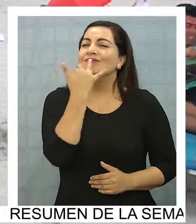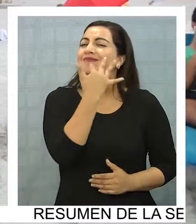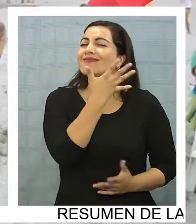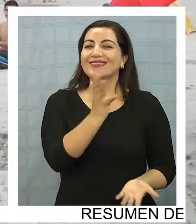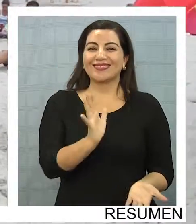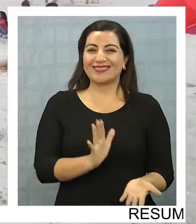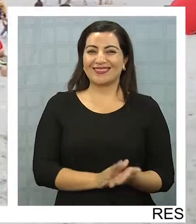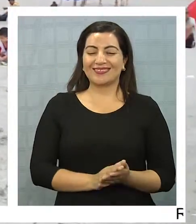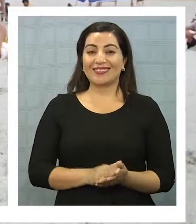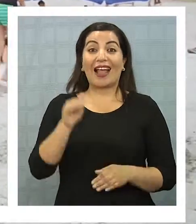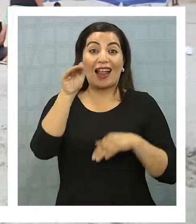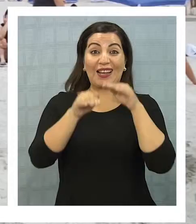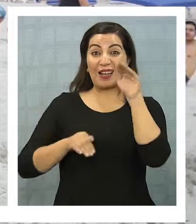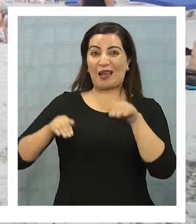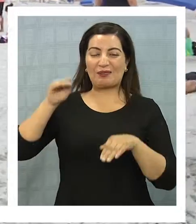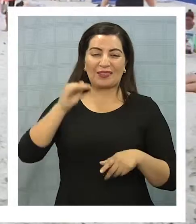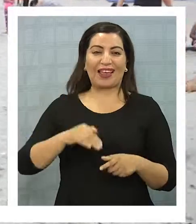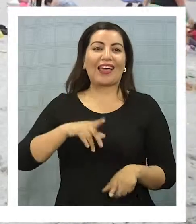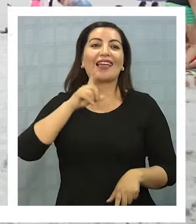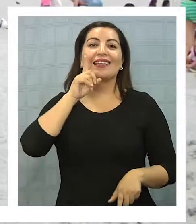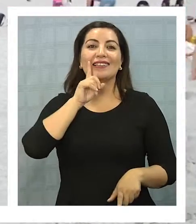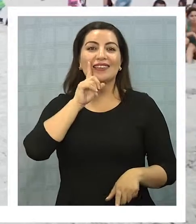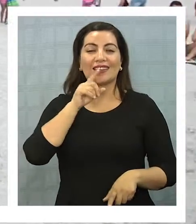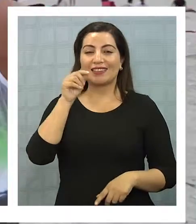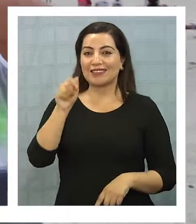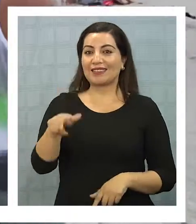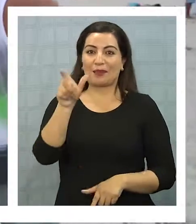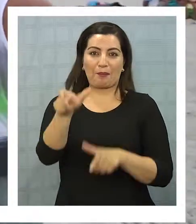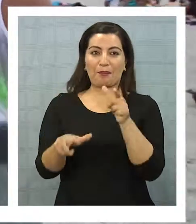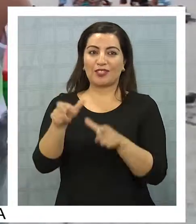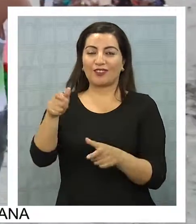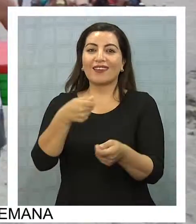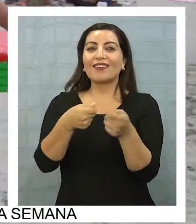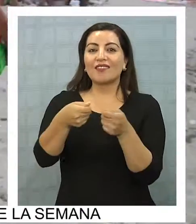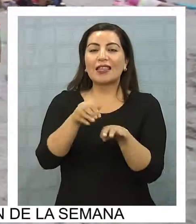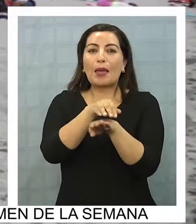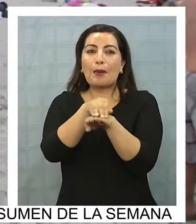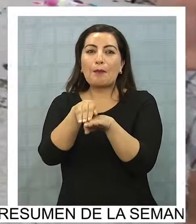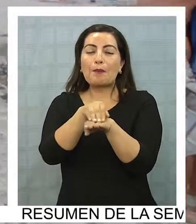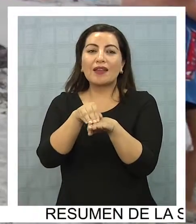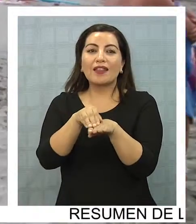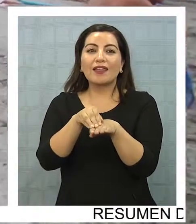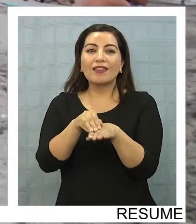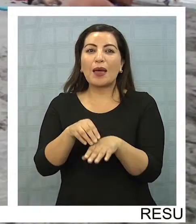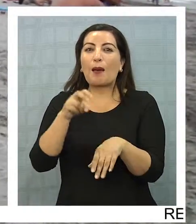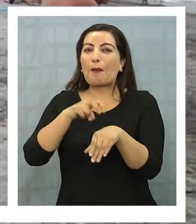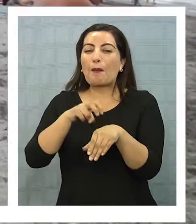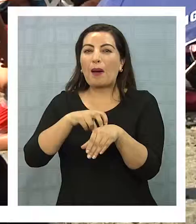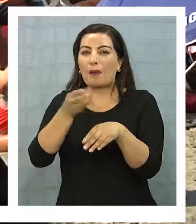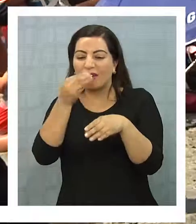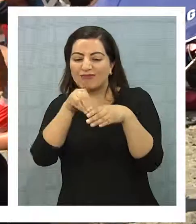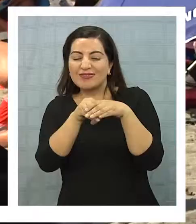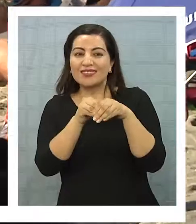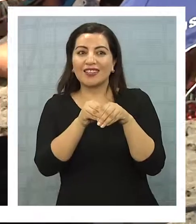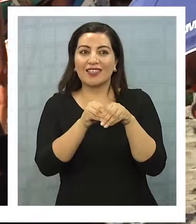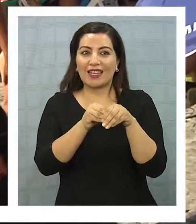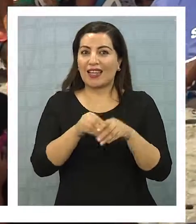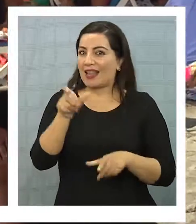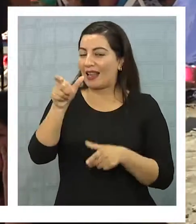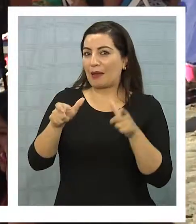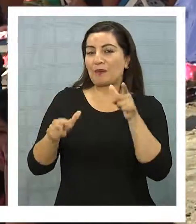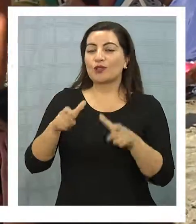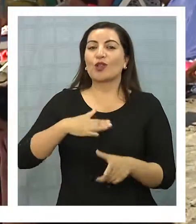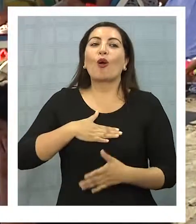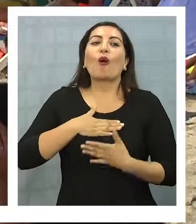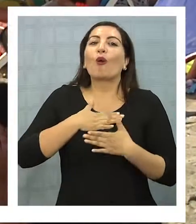La playa misma también tiene sus proveedores de comida Las empanadas y las papas rellenas llegan a satisfacer el gusto de los